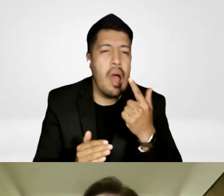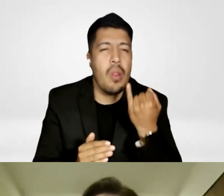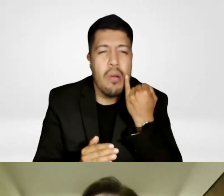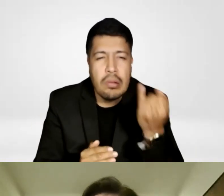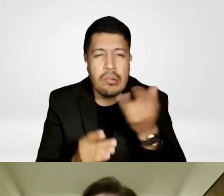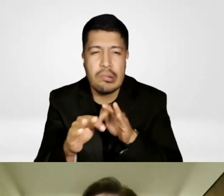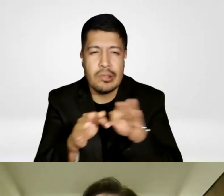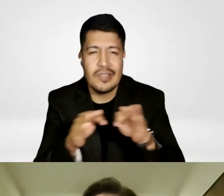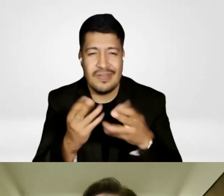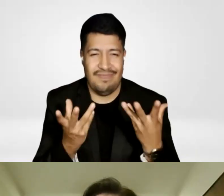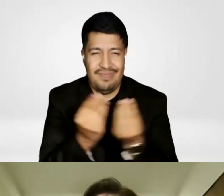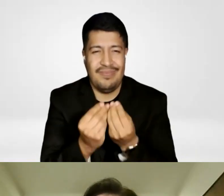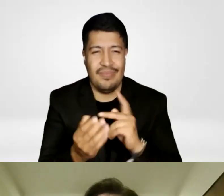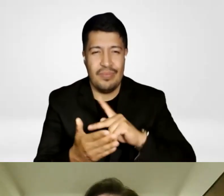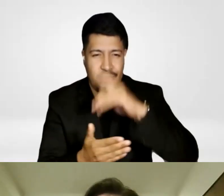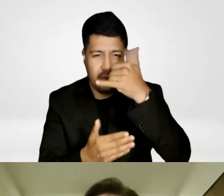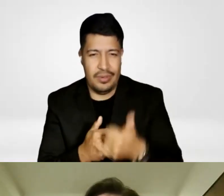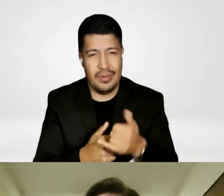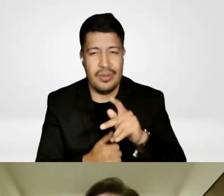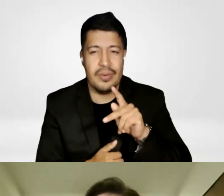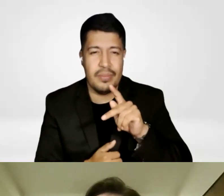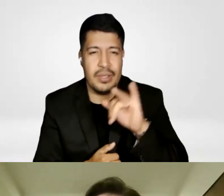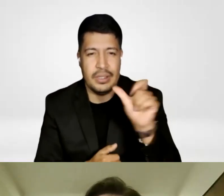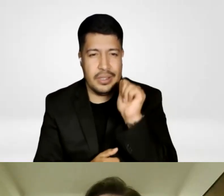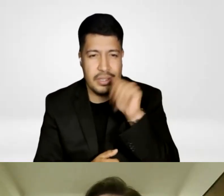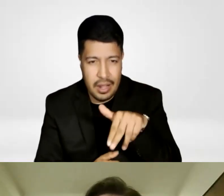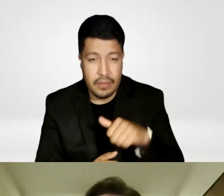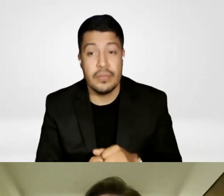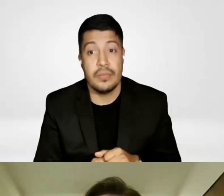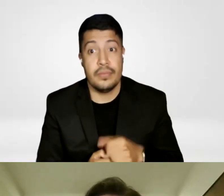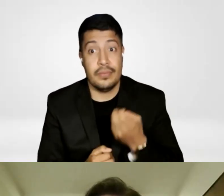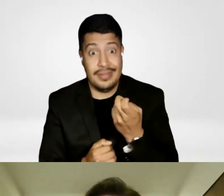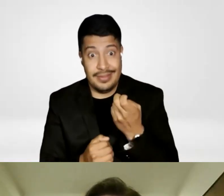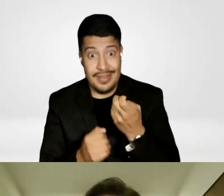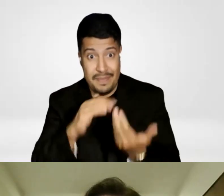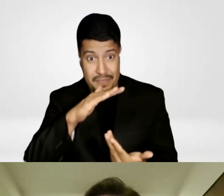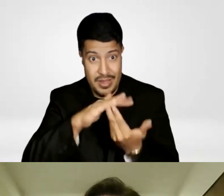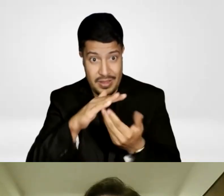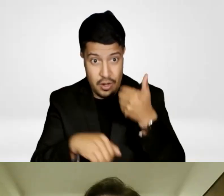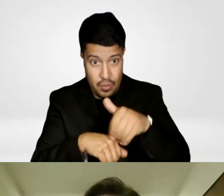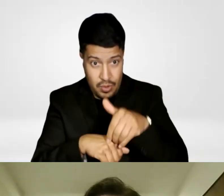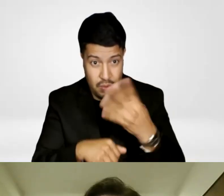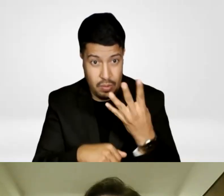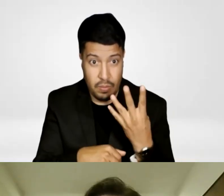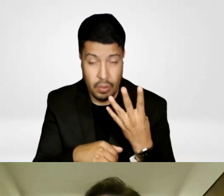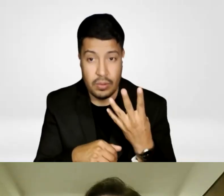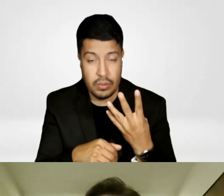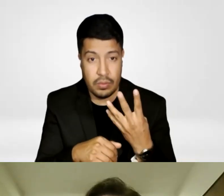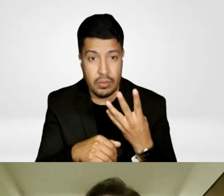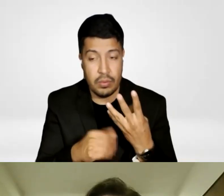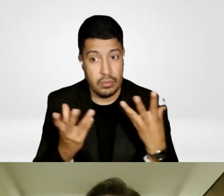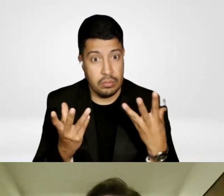dentro del proyecto Pichan. Es así que esta mesa 4, que se está encargando de hacer acciones en